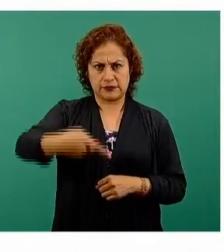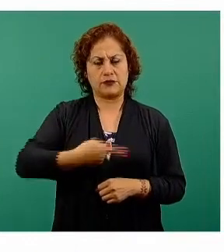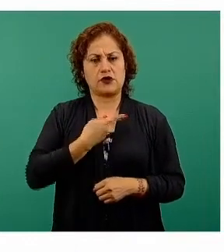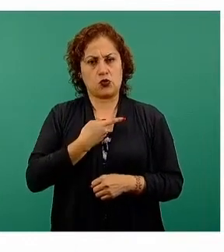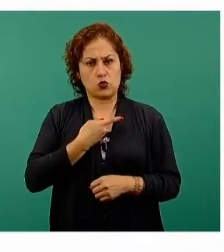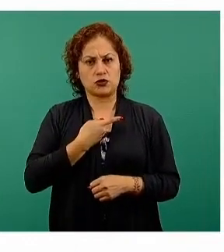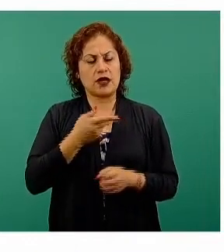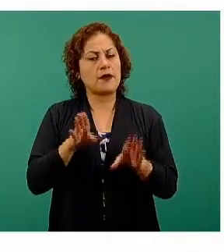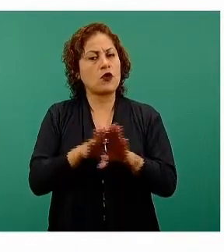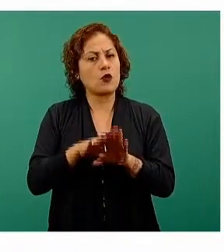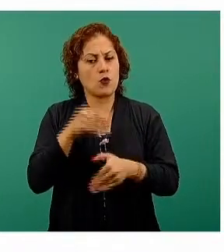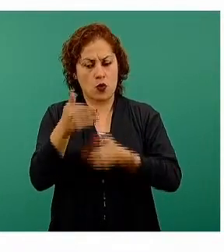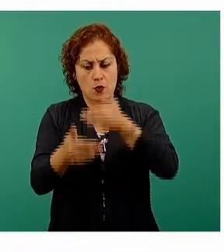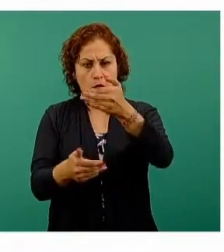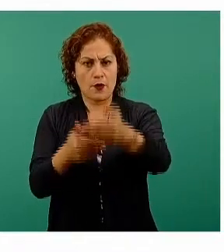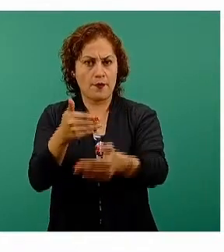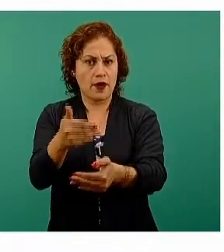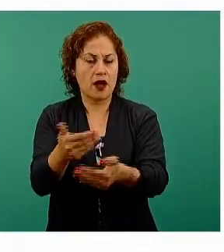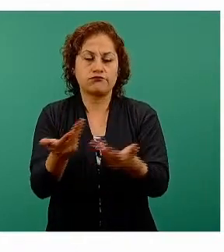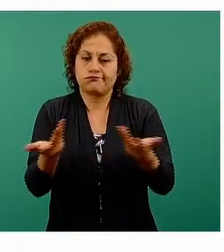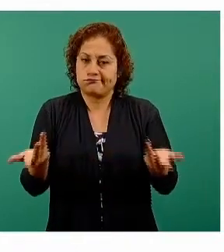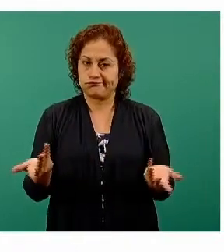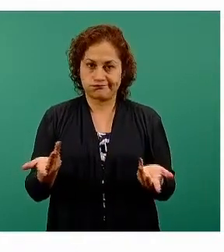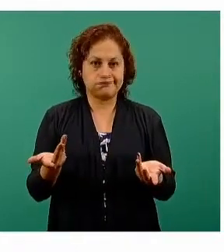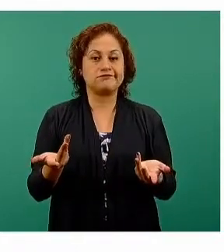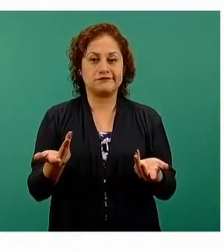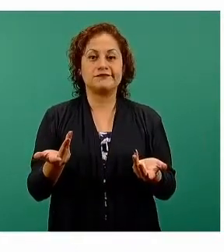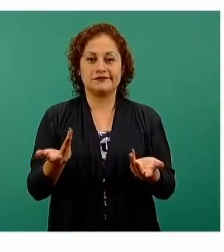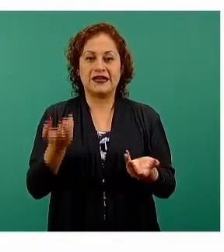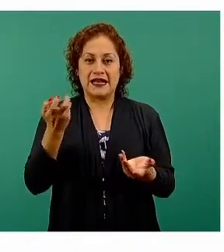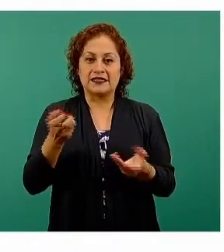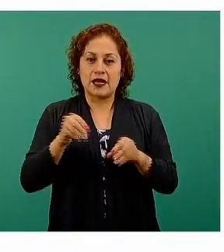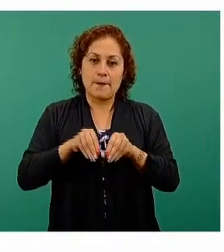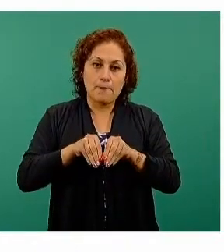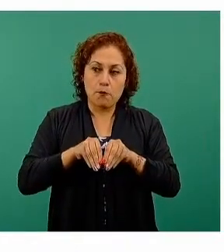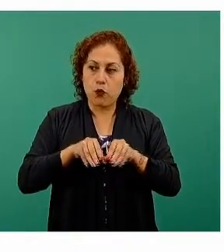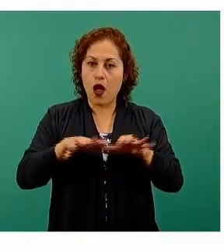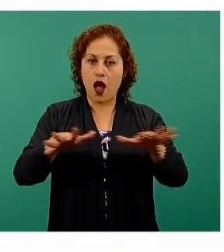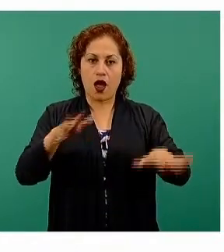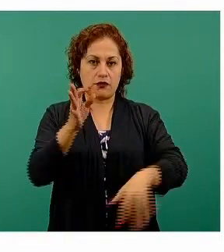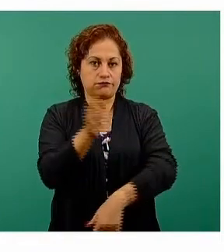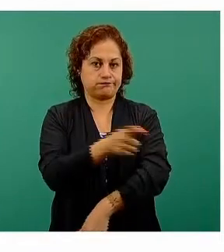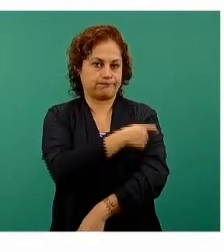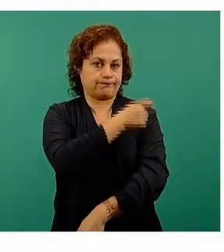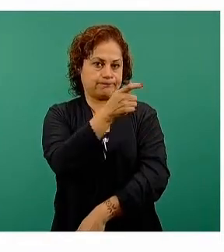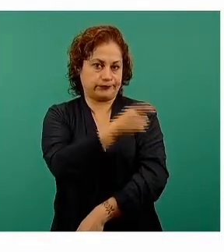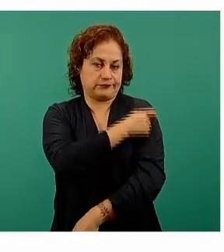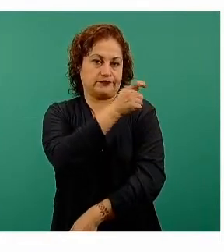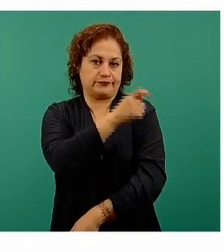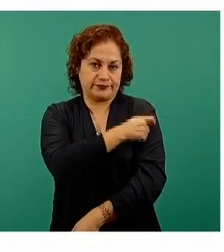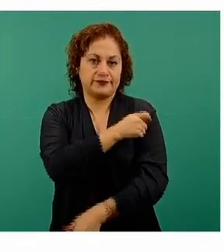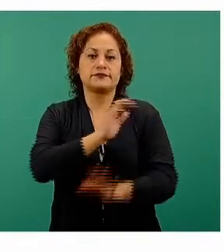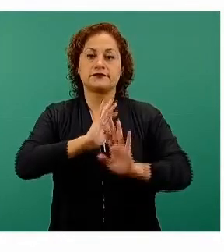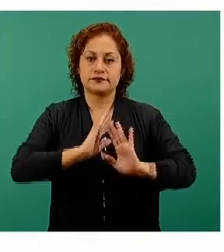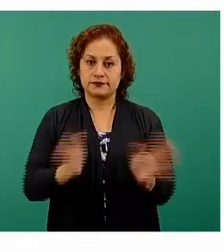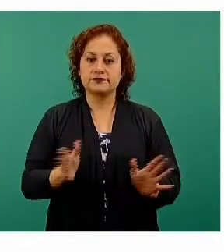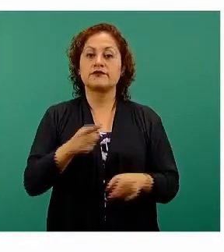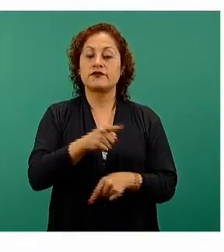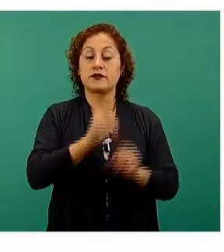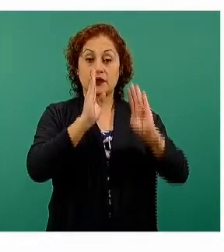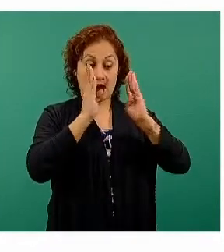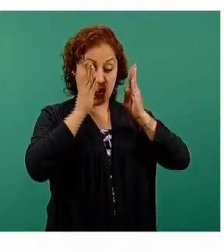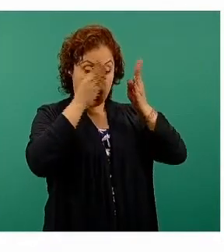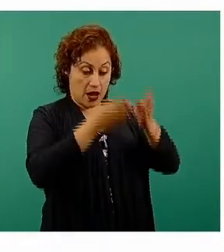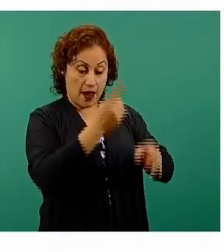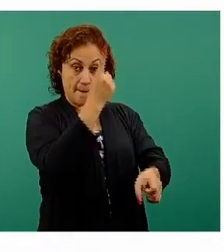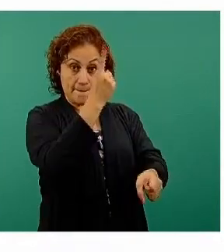avance ya son menores, se están aplicando, se está expandiendo y se está completando la primera línea en prácticamente todos